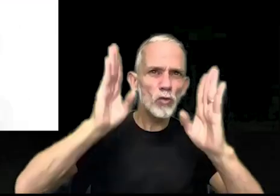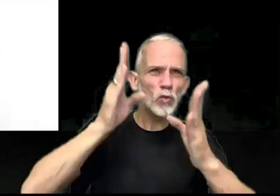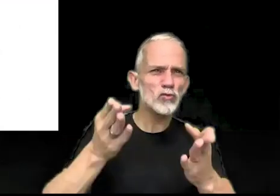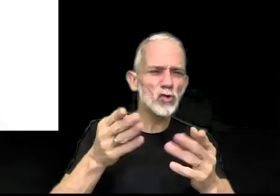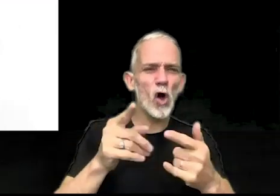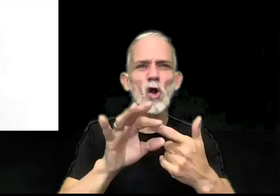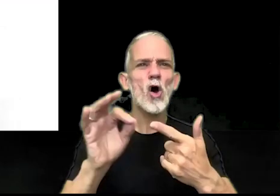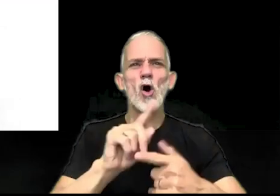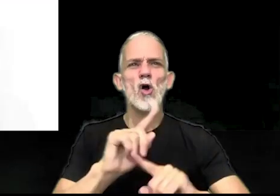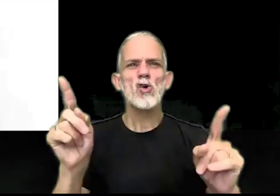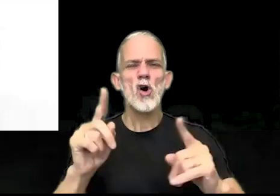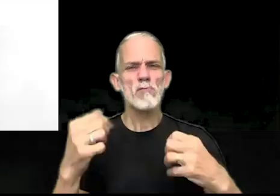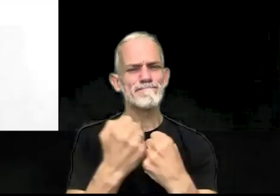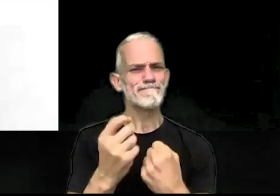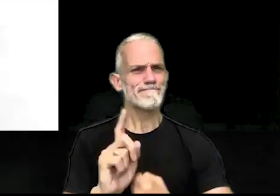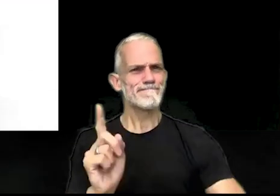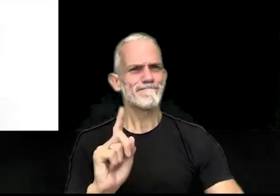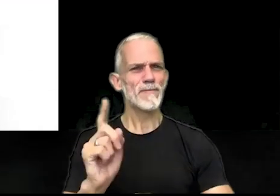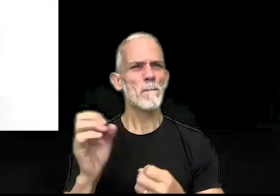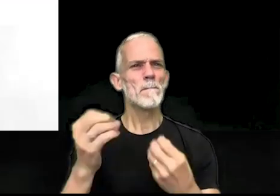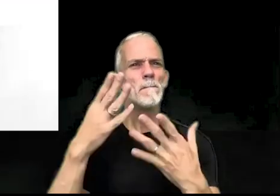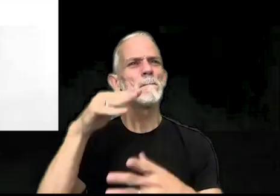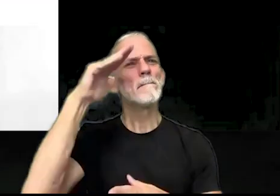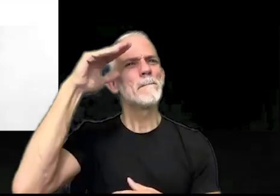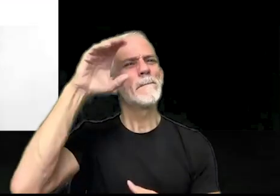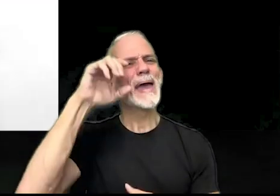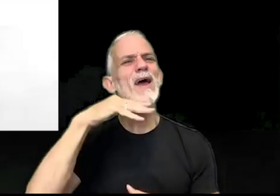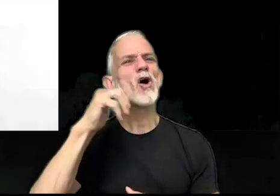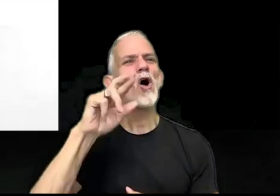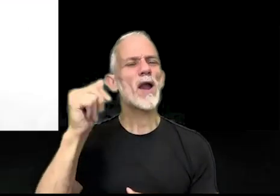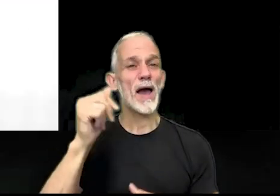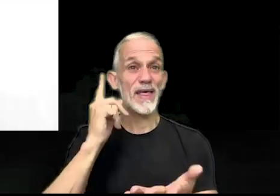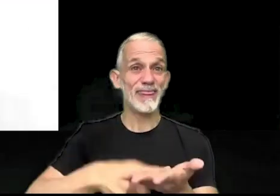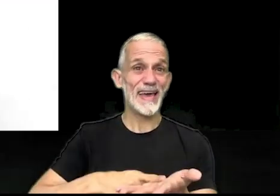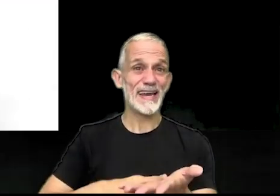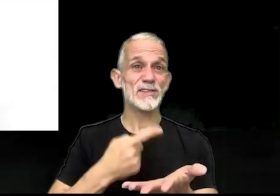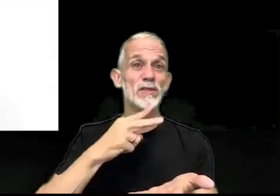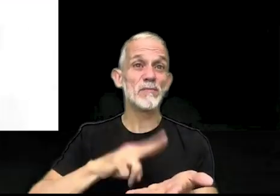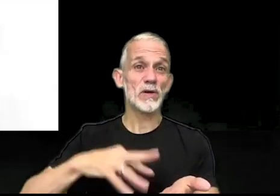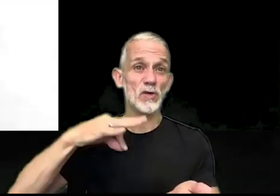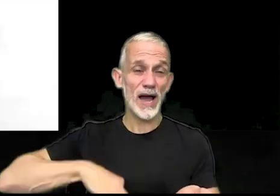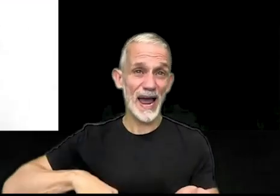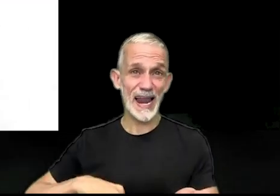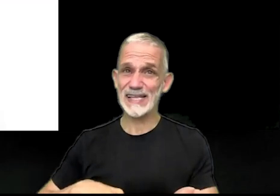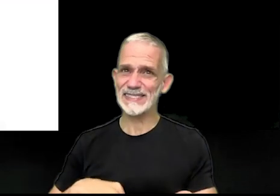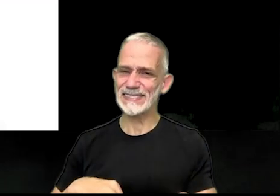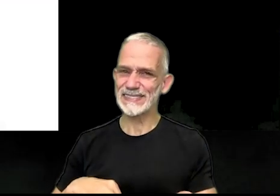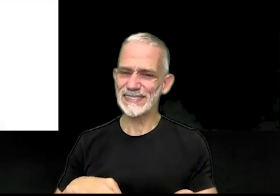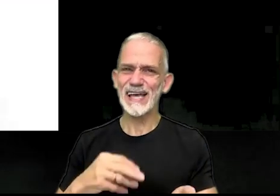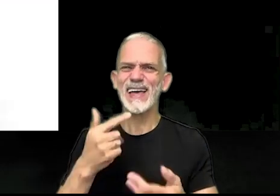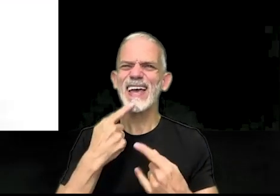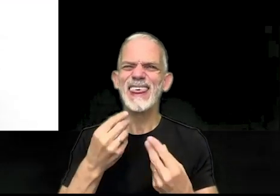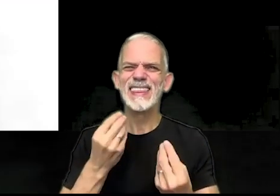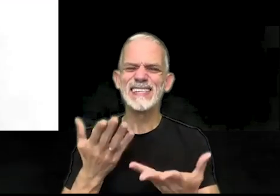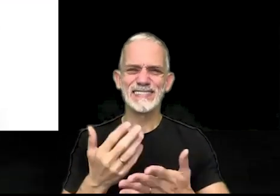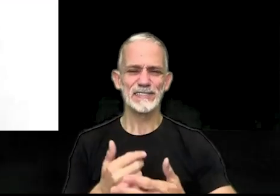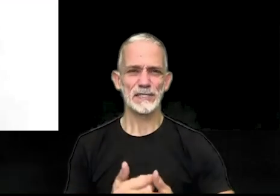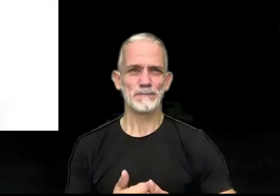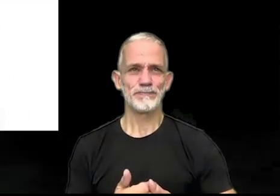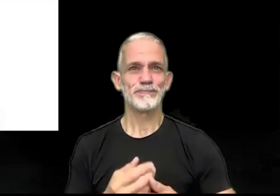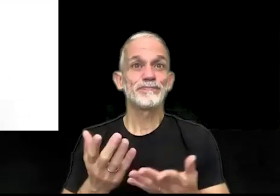ni tampoco va a coincidir con la ley o el decreto de impuesto a las ganancias que nos define